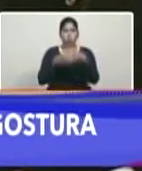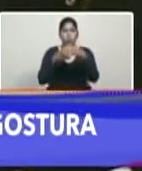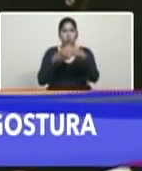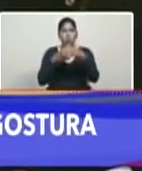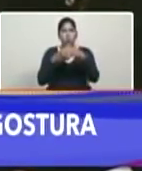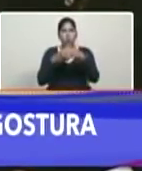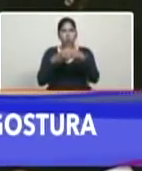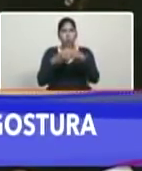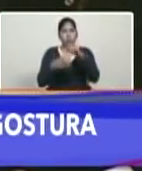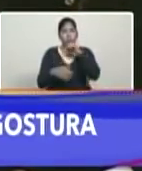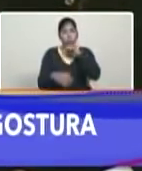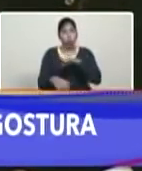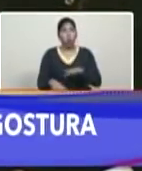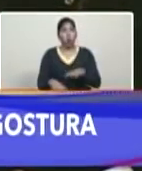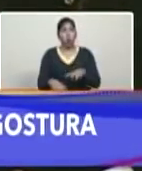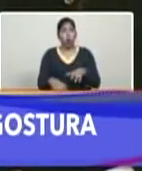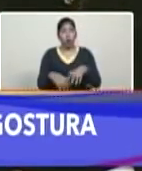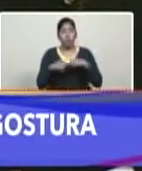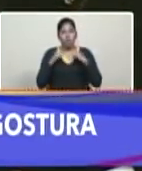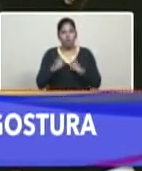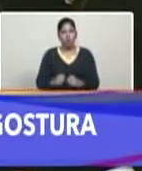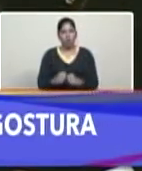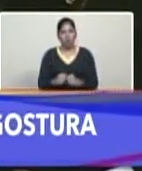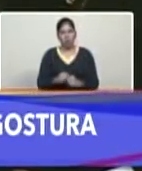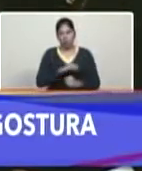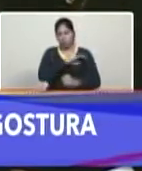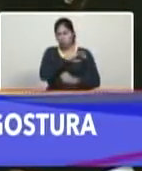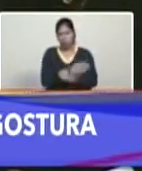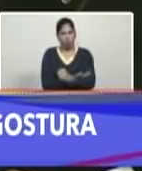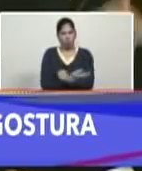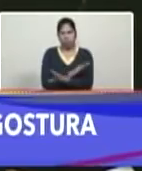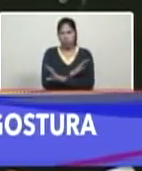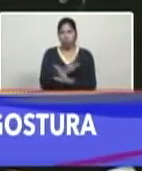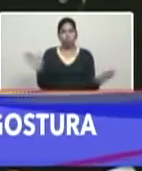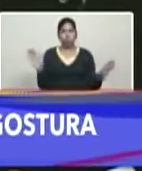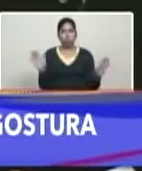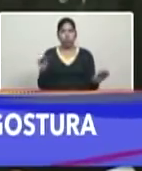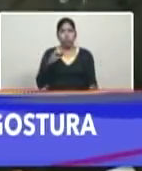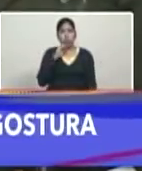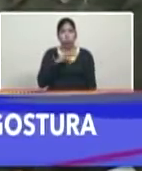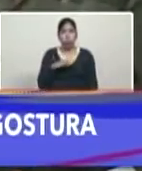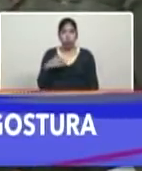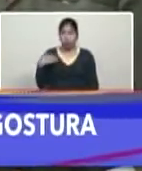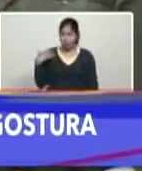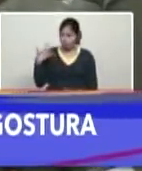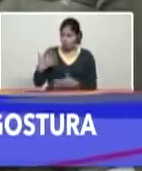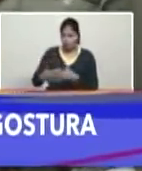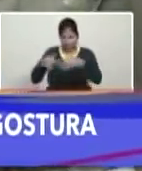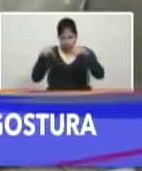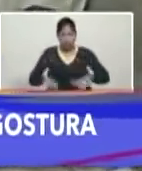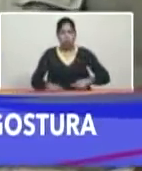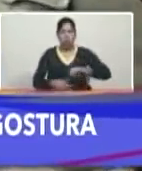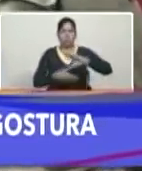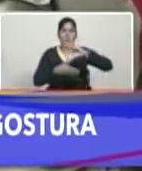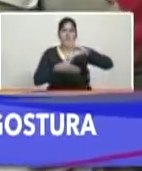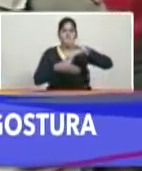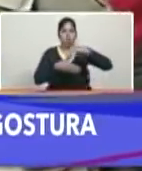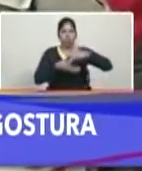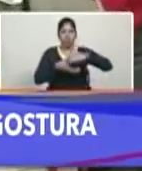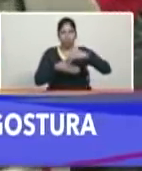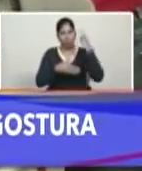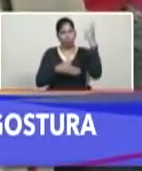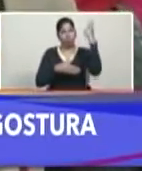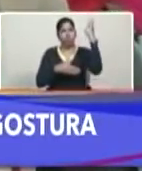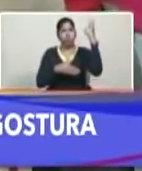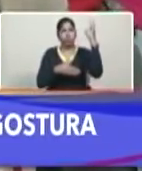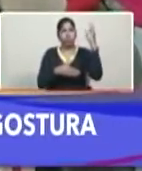historia, el ejército más poderoso que jamás existió en esta tierra americana, el ejército de